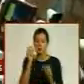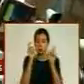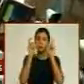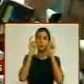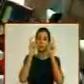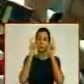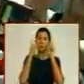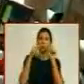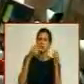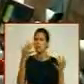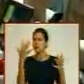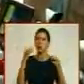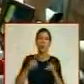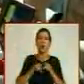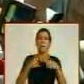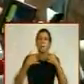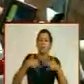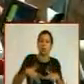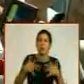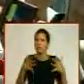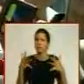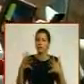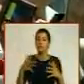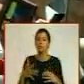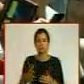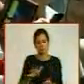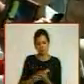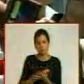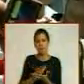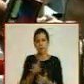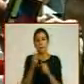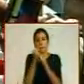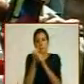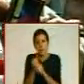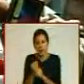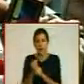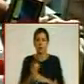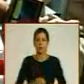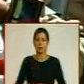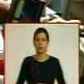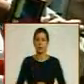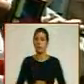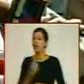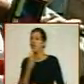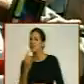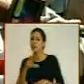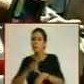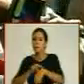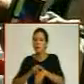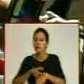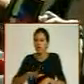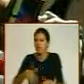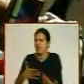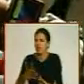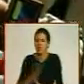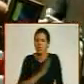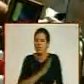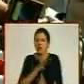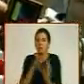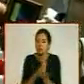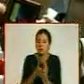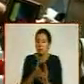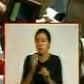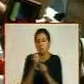pero desorientado y está en condiciones estables. Estamos esperando la decisión médica de qué pudiera tener allí.